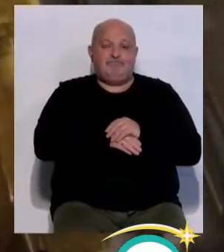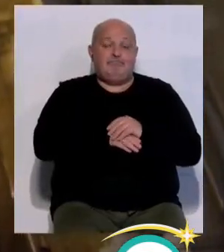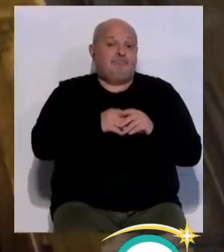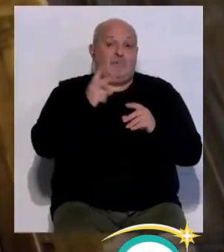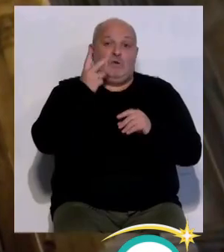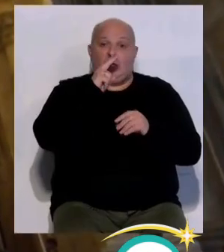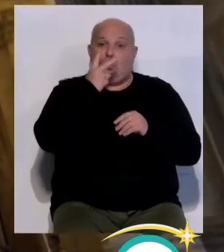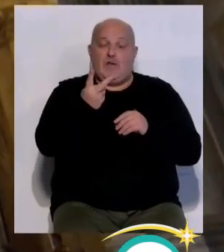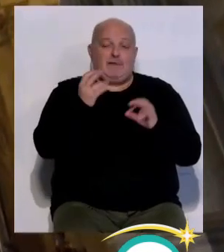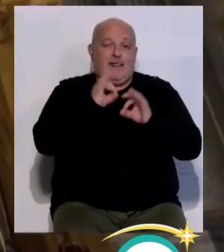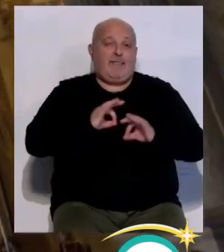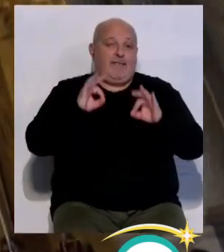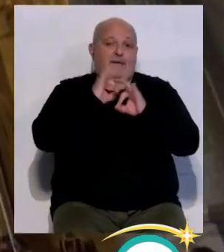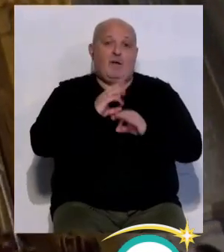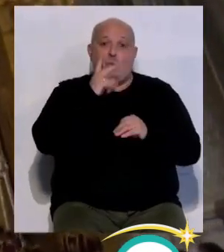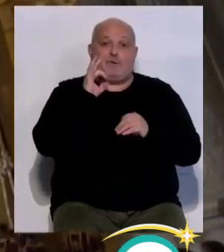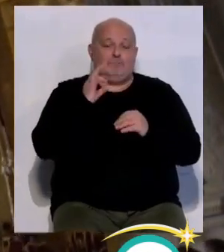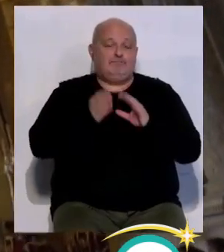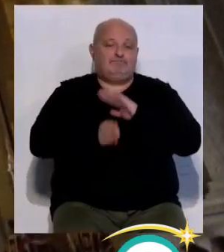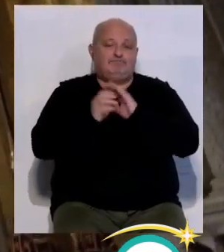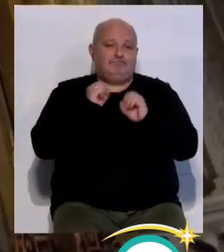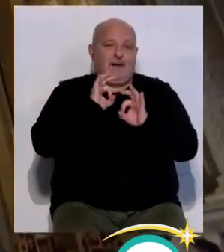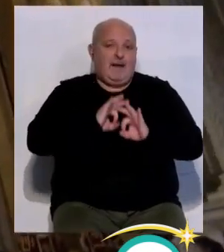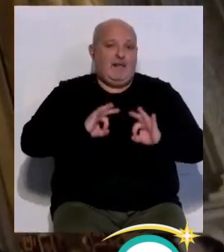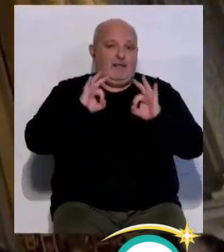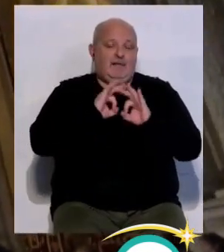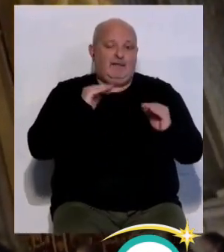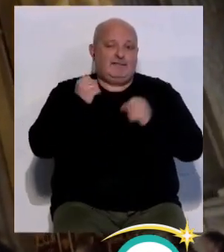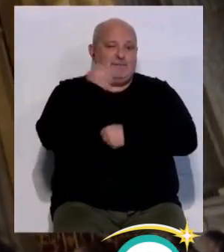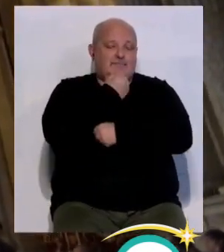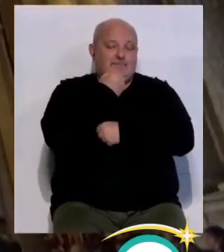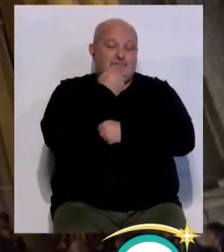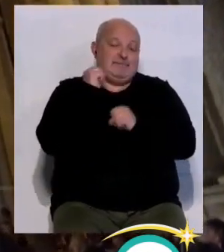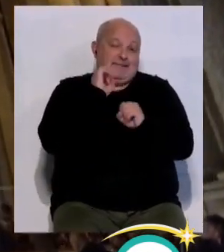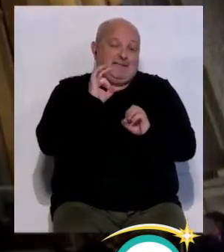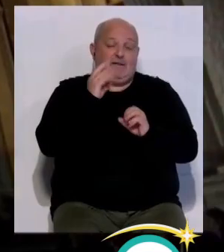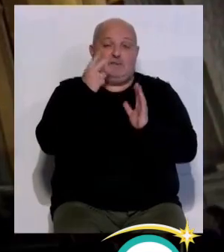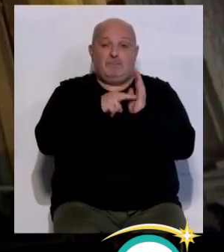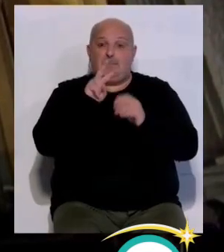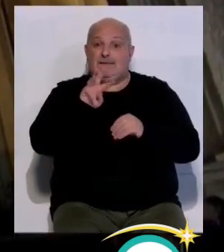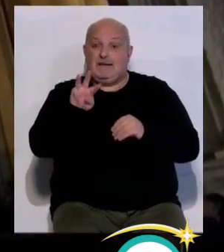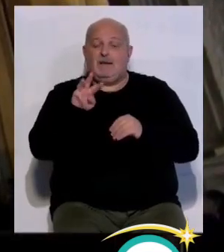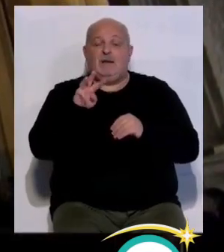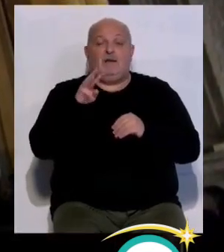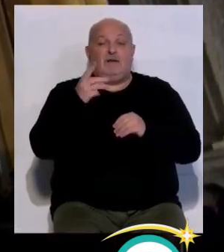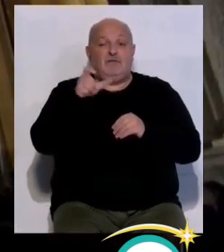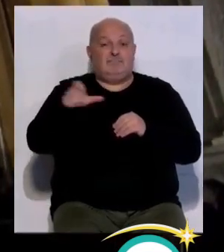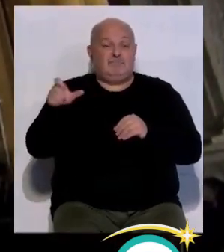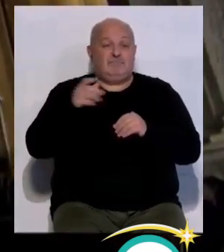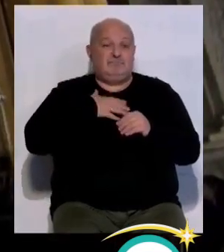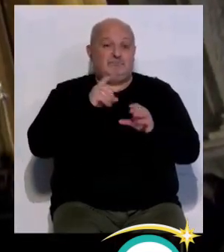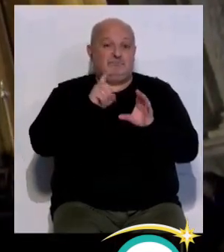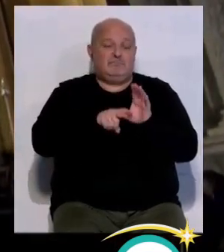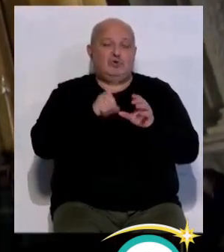año consecutivo que la cofradía de la oración en el huerto no salga a la calle durante la Semana Santa. En 2023, los fieles a los